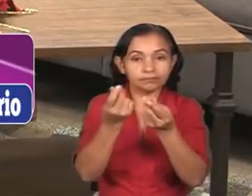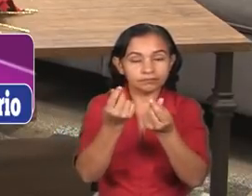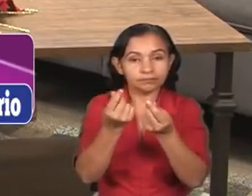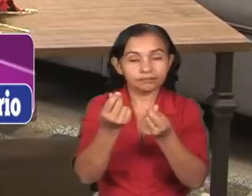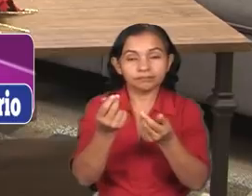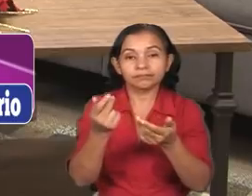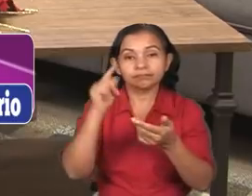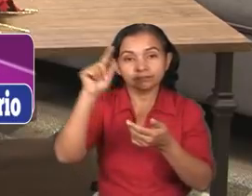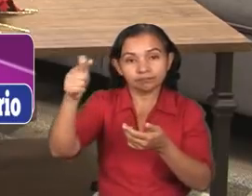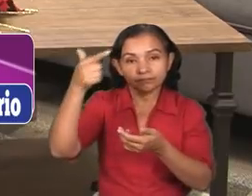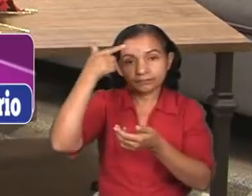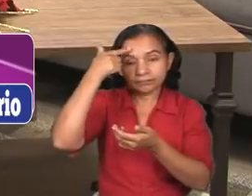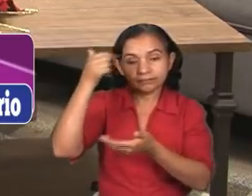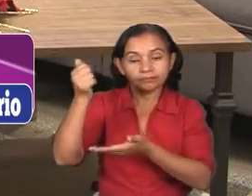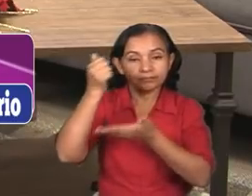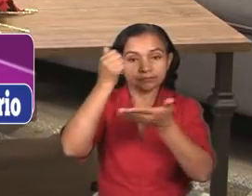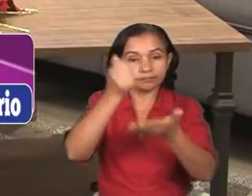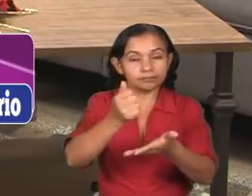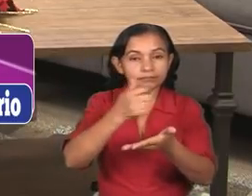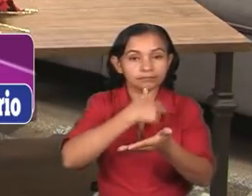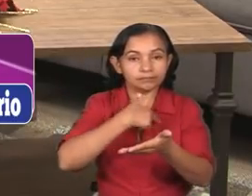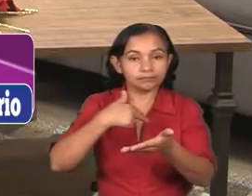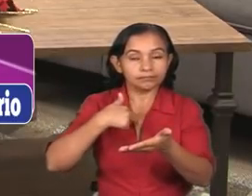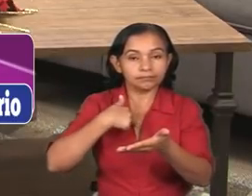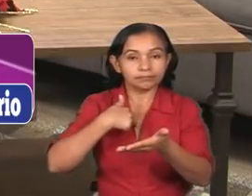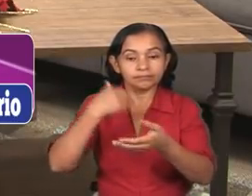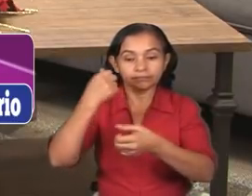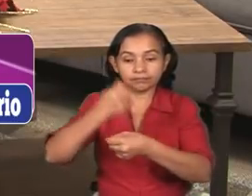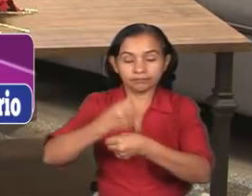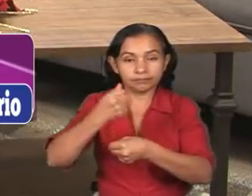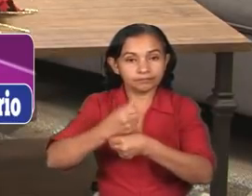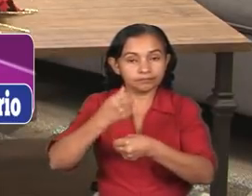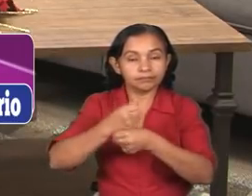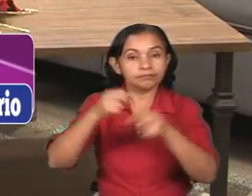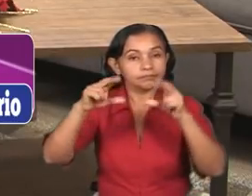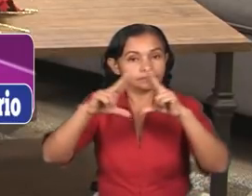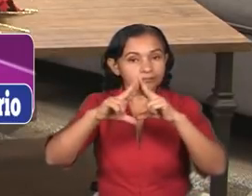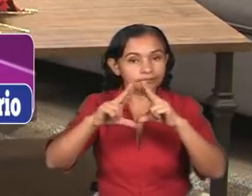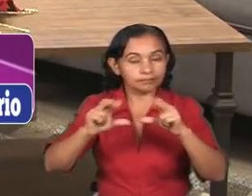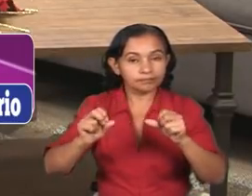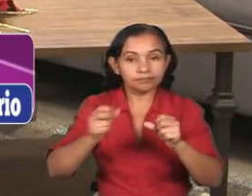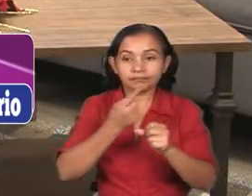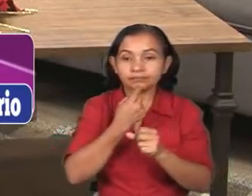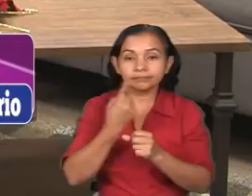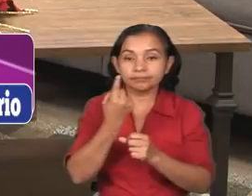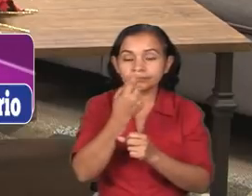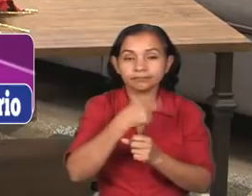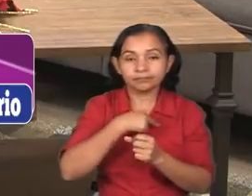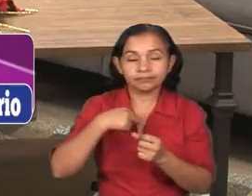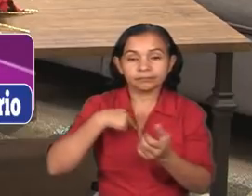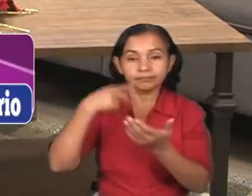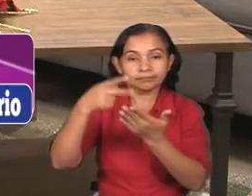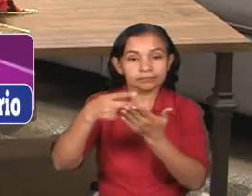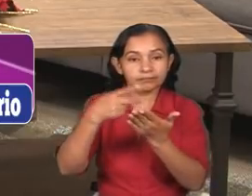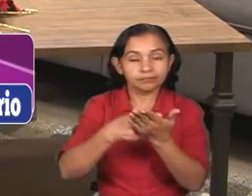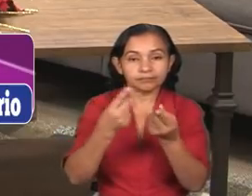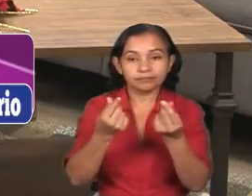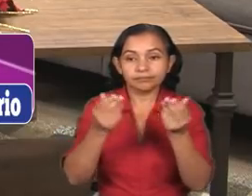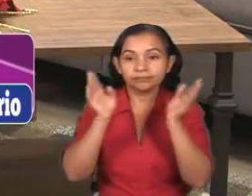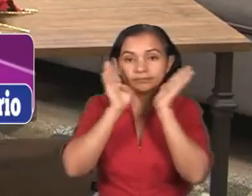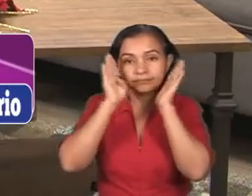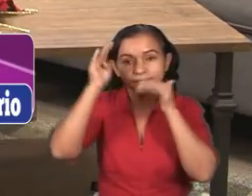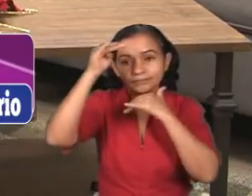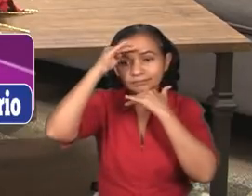gobierno, que están a disposición para ser ejecutados en obra en el país. ¿Quién ejecuta estos presupuestos? Okay. Es la empresa